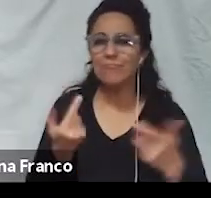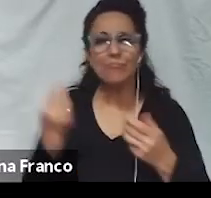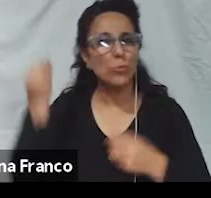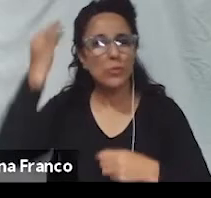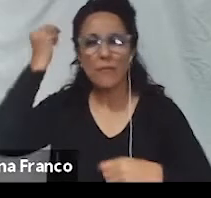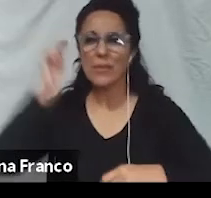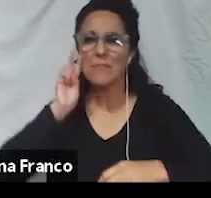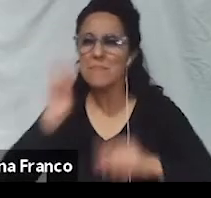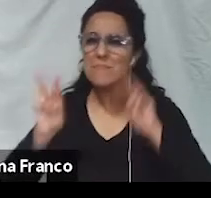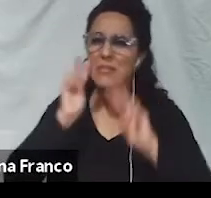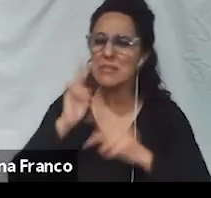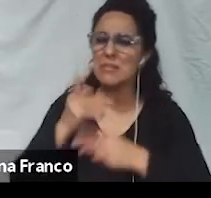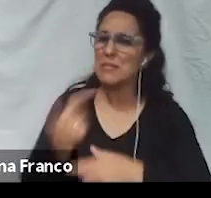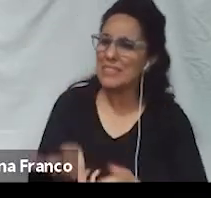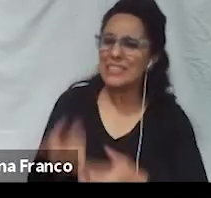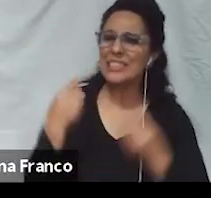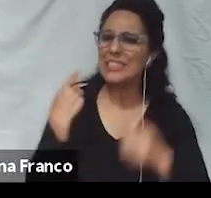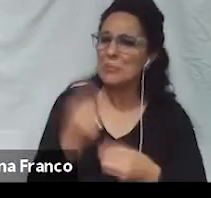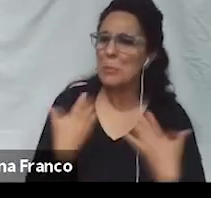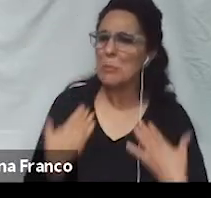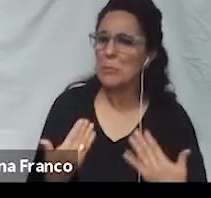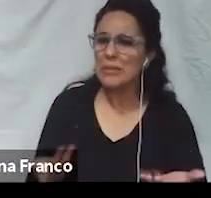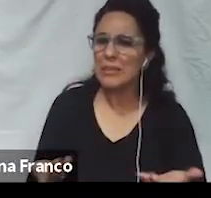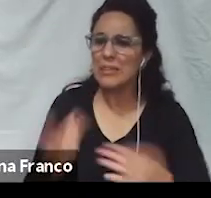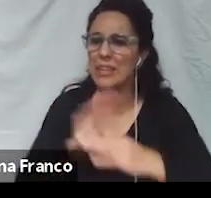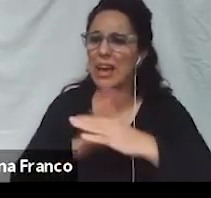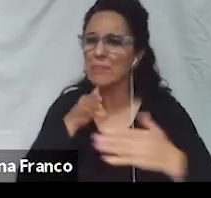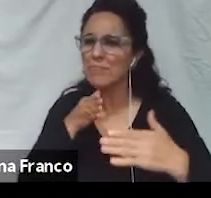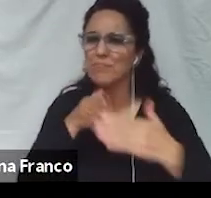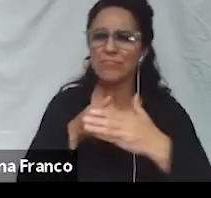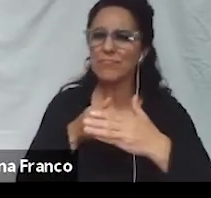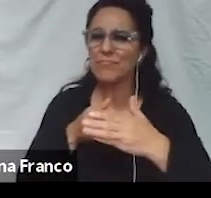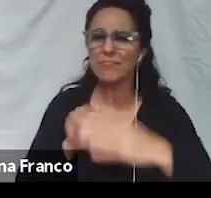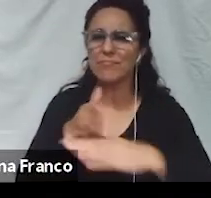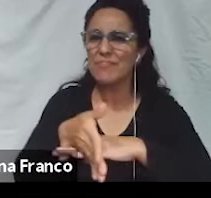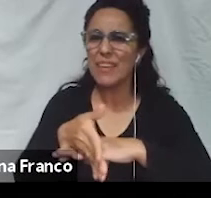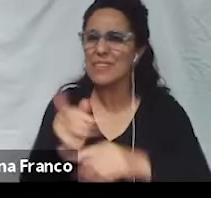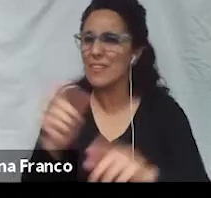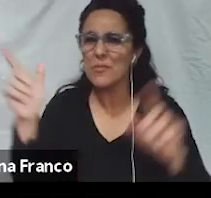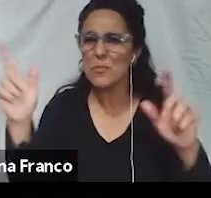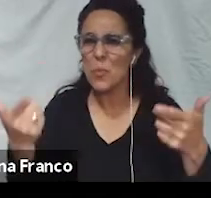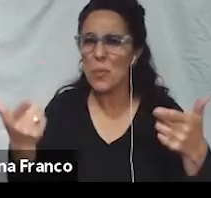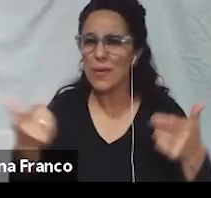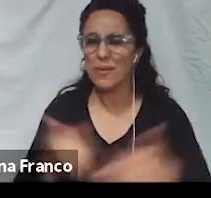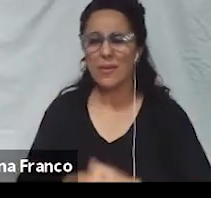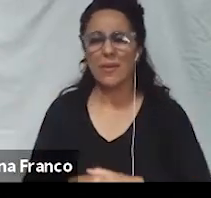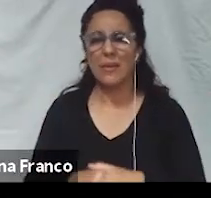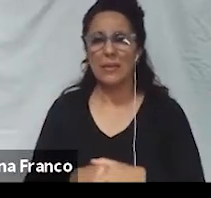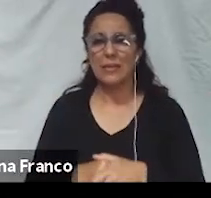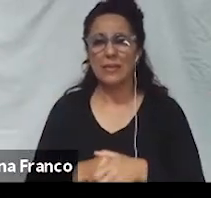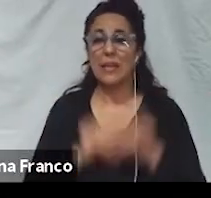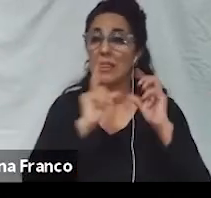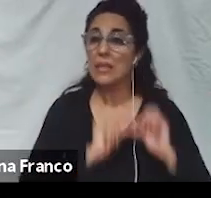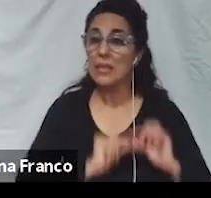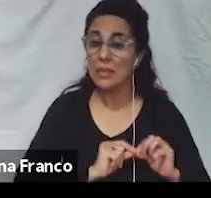ser que esto sea así, pero no solo en el mundo digital, incluso en el mundo físico. Entonces, bueno, es muy importante ser